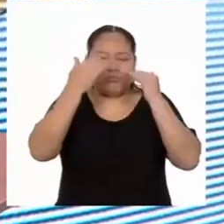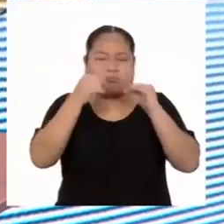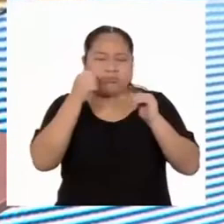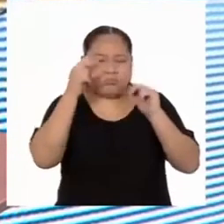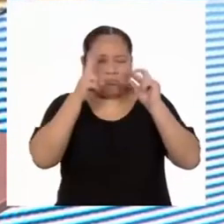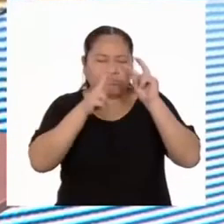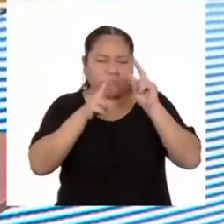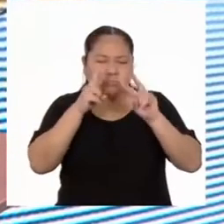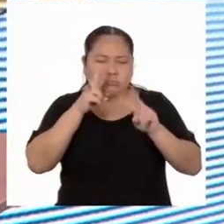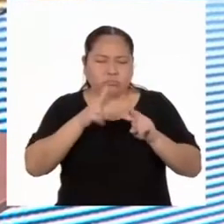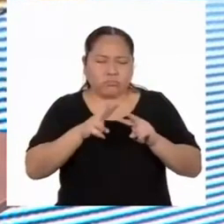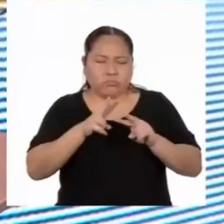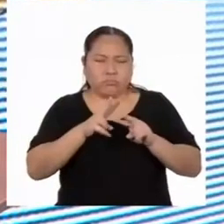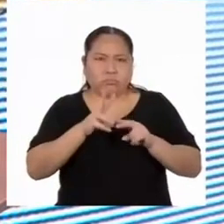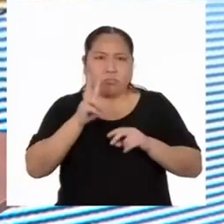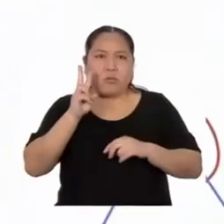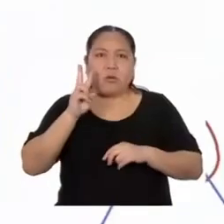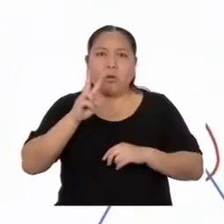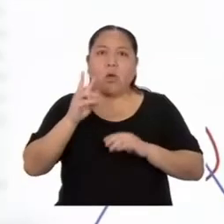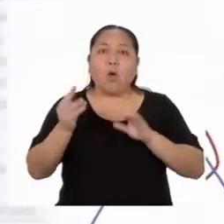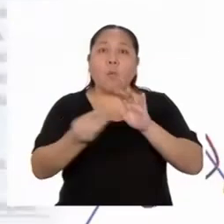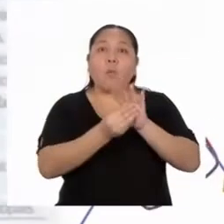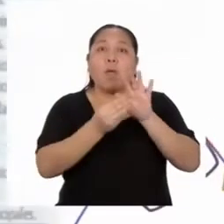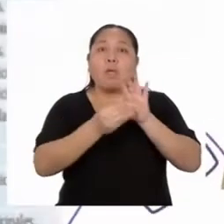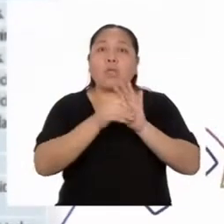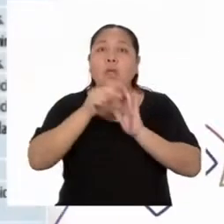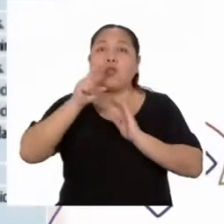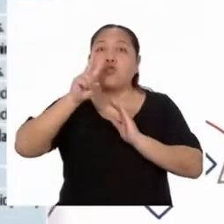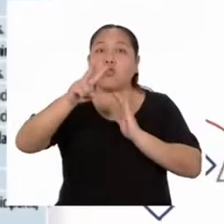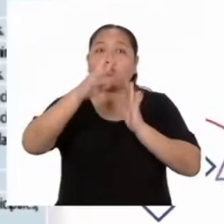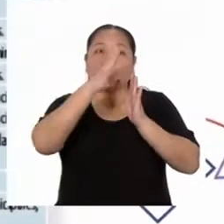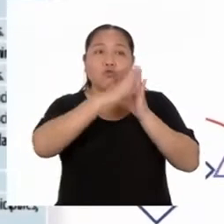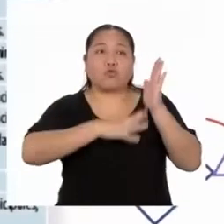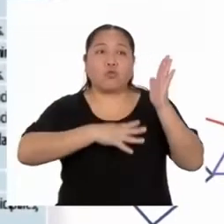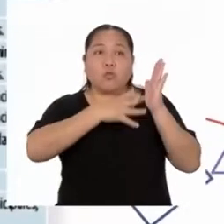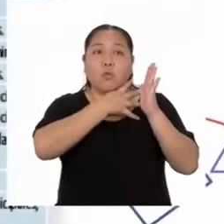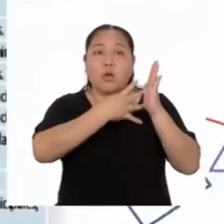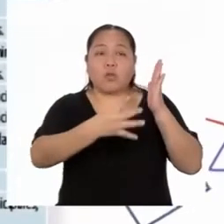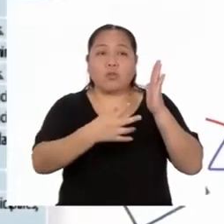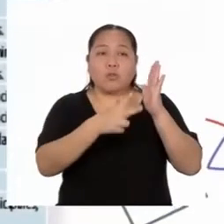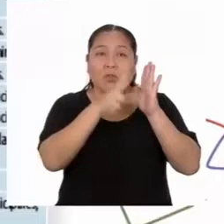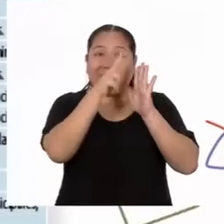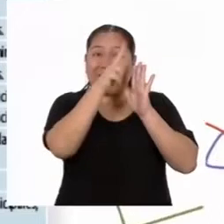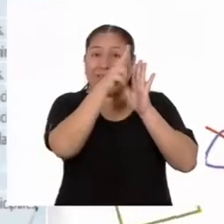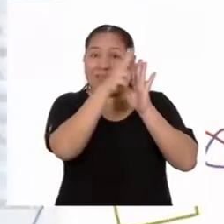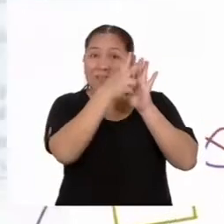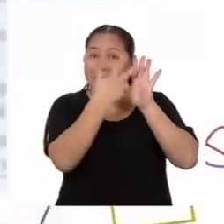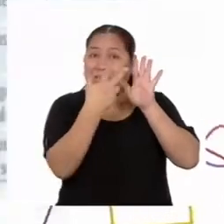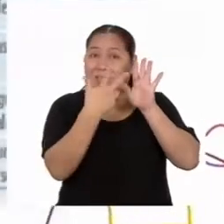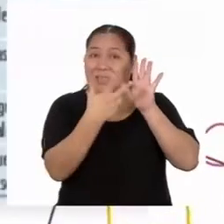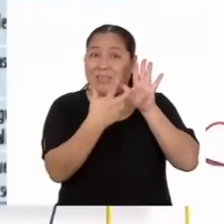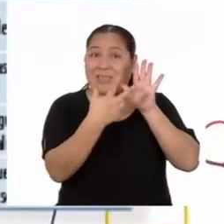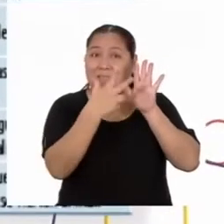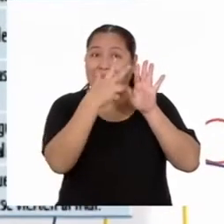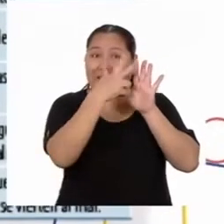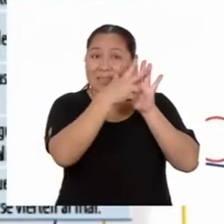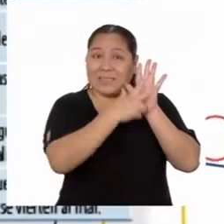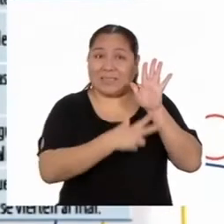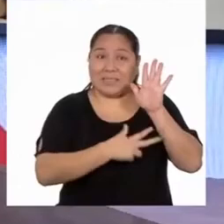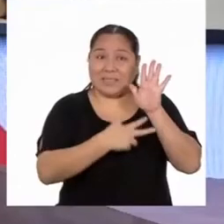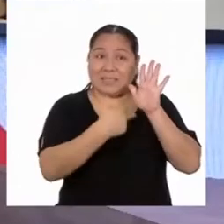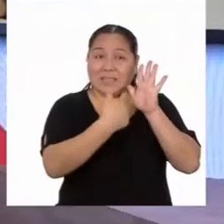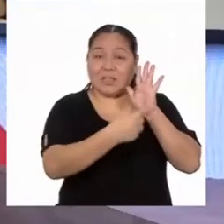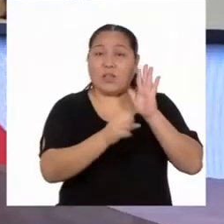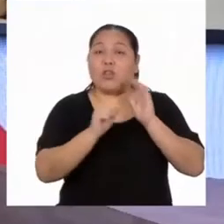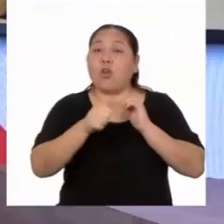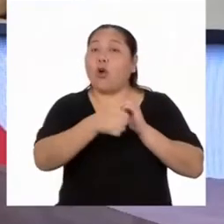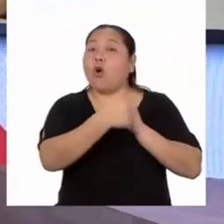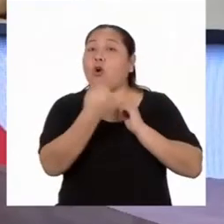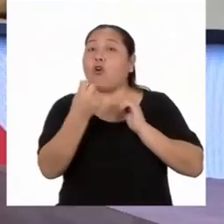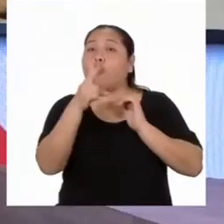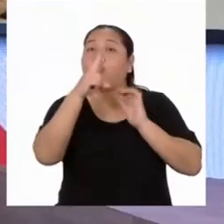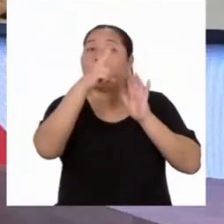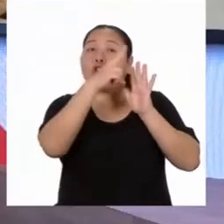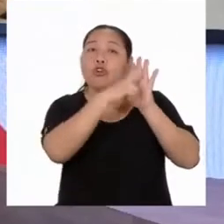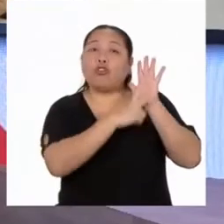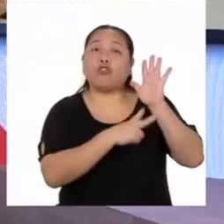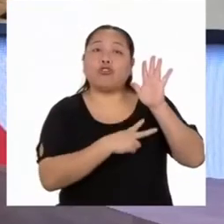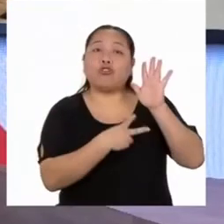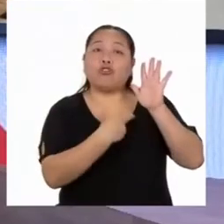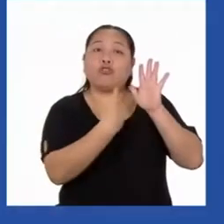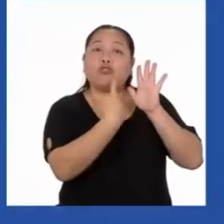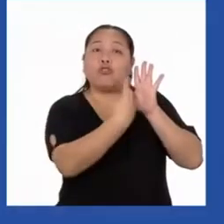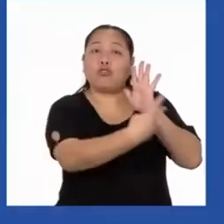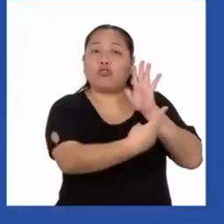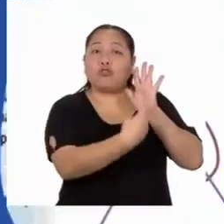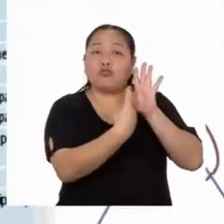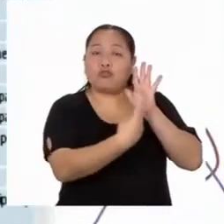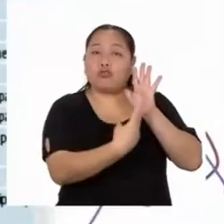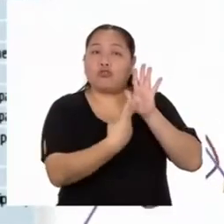texto incluye dos cuadros. Uno de 3 entradas y otro de 2 entradas. ¿Y por qué crees que están